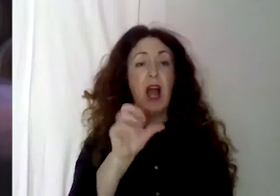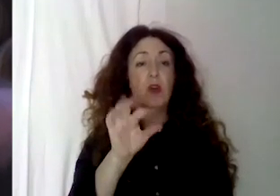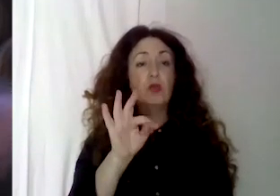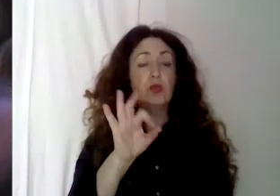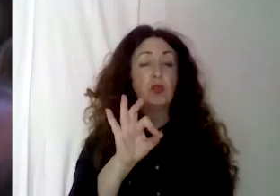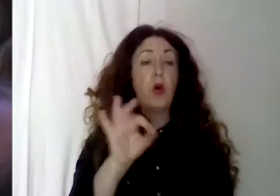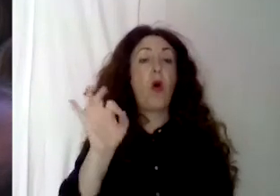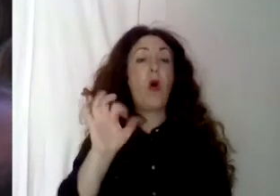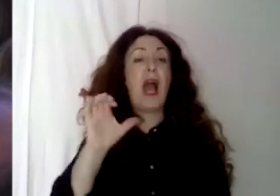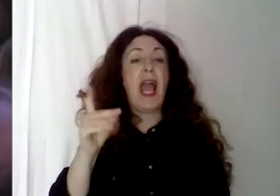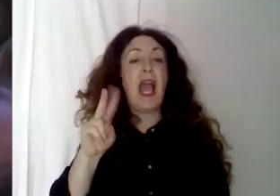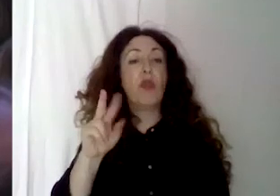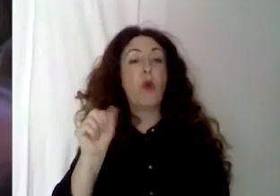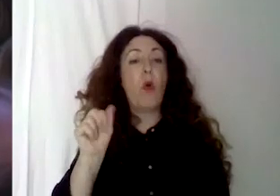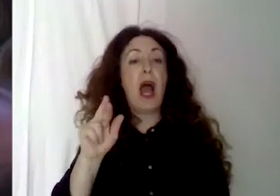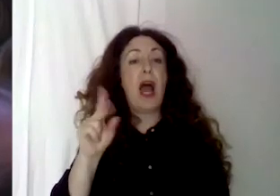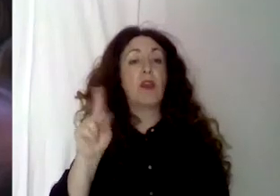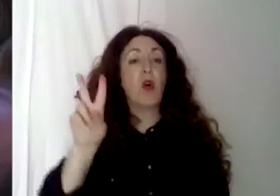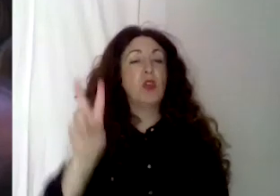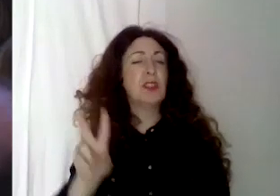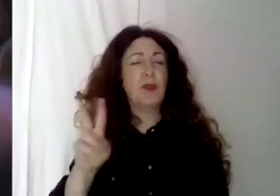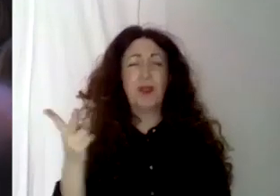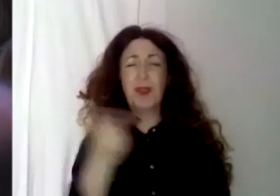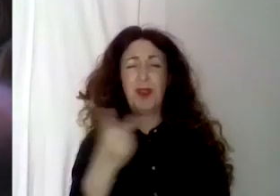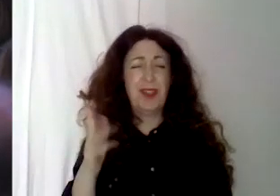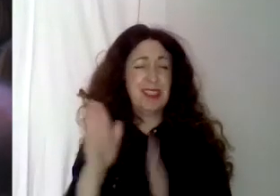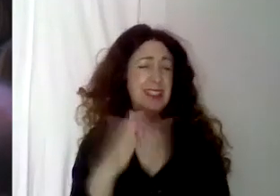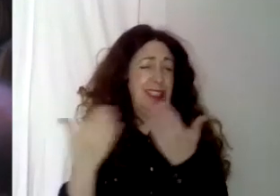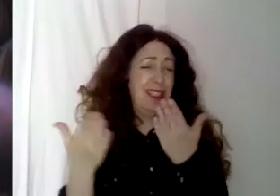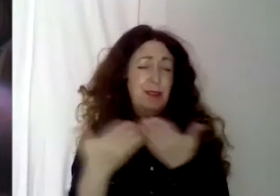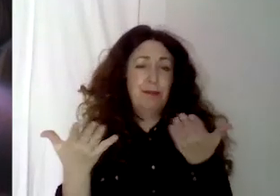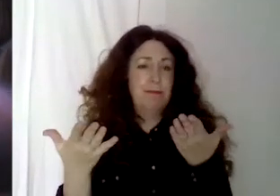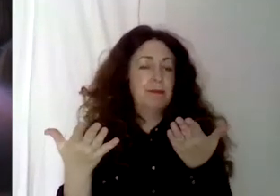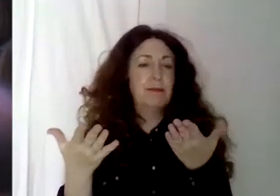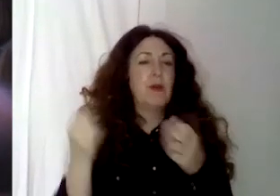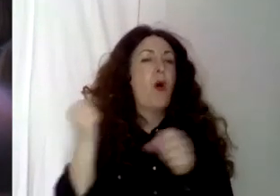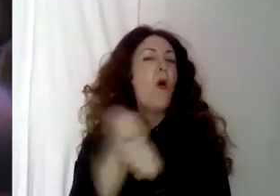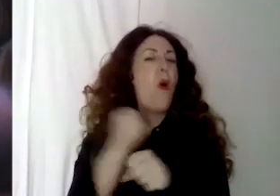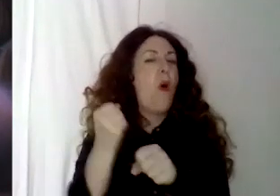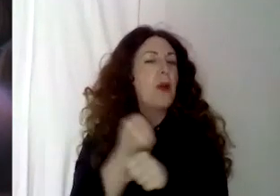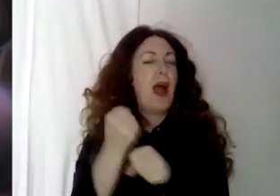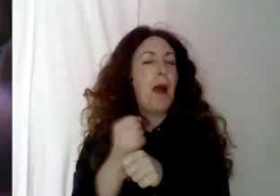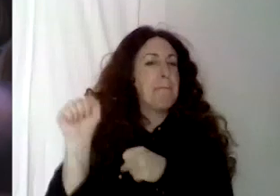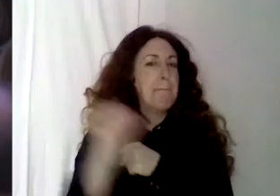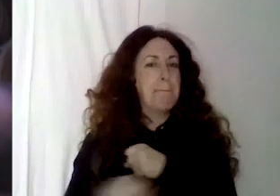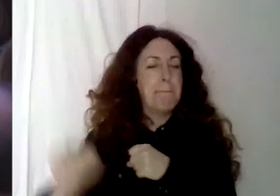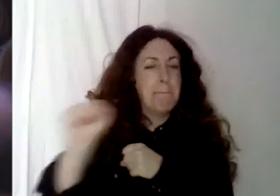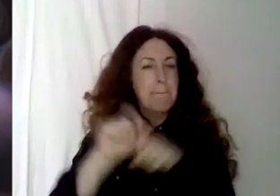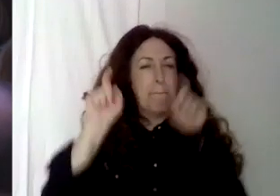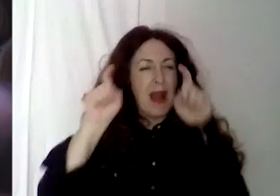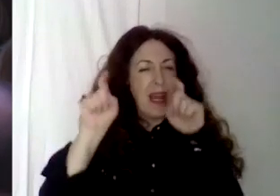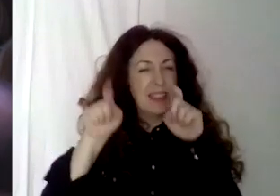maestras, pero más allá de eso, es el primer autor en escribir en verso blanco, es decir, en escribir